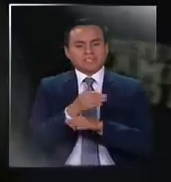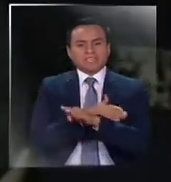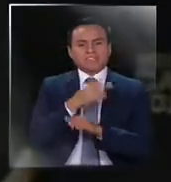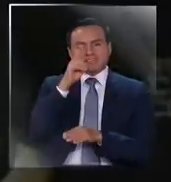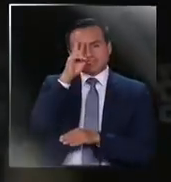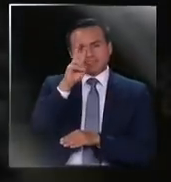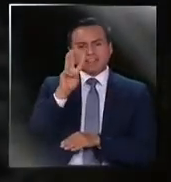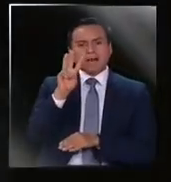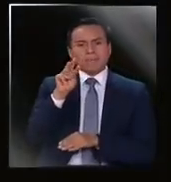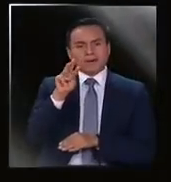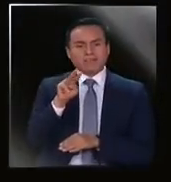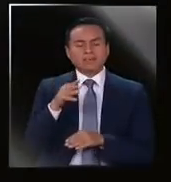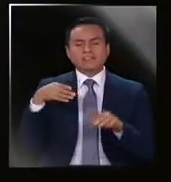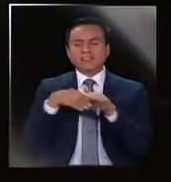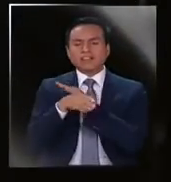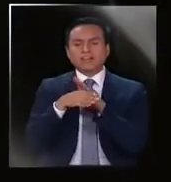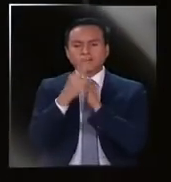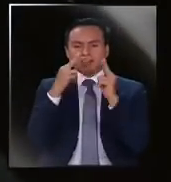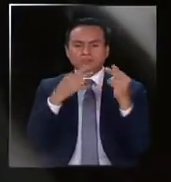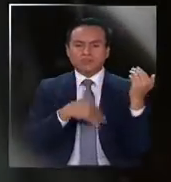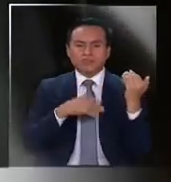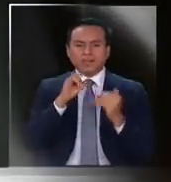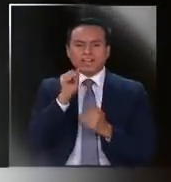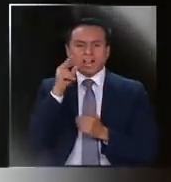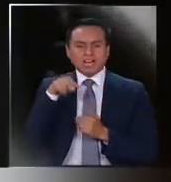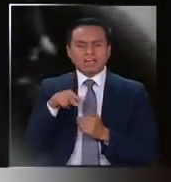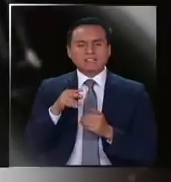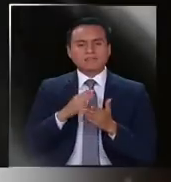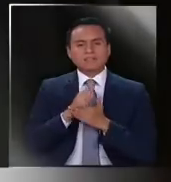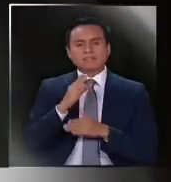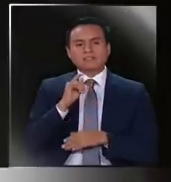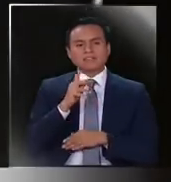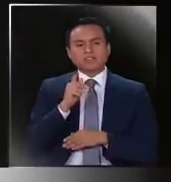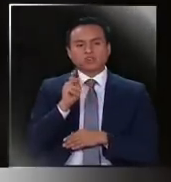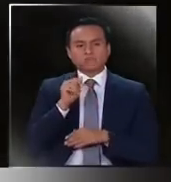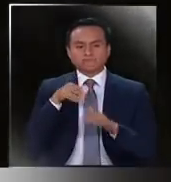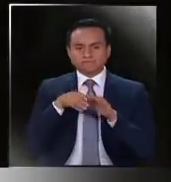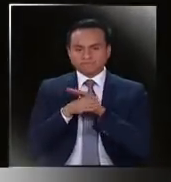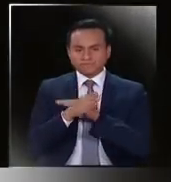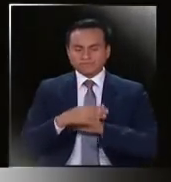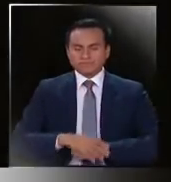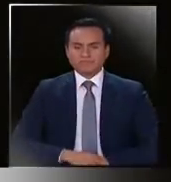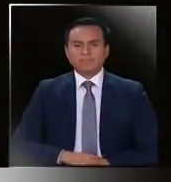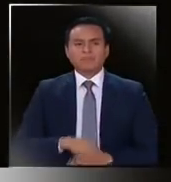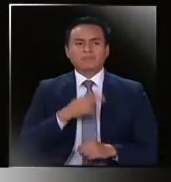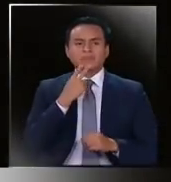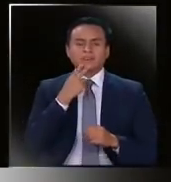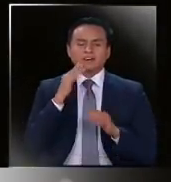el Día de la Madre. Las entradas para ver al músico catalán son a través de Ticket Pro.